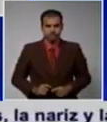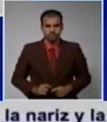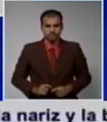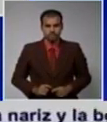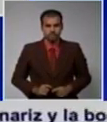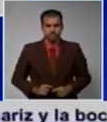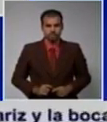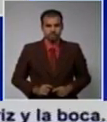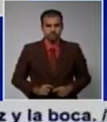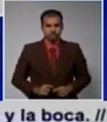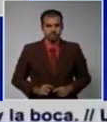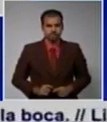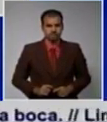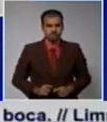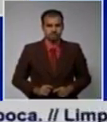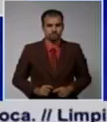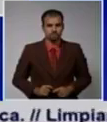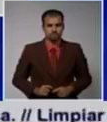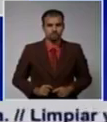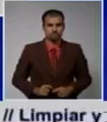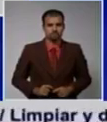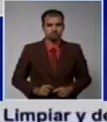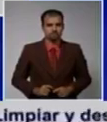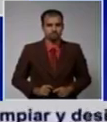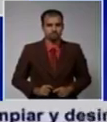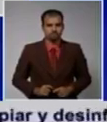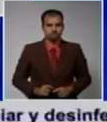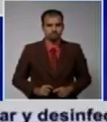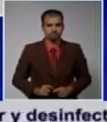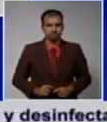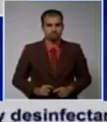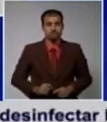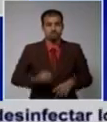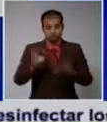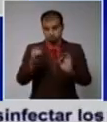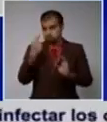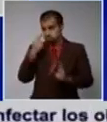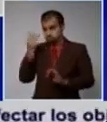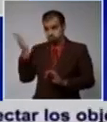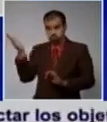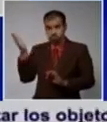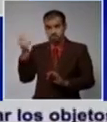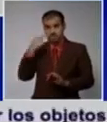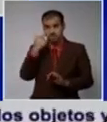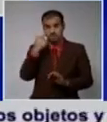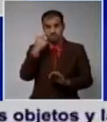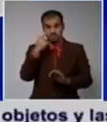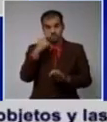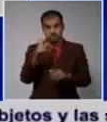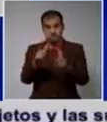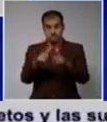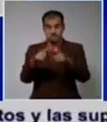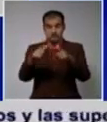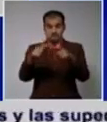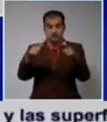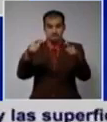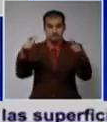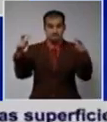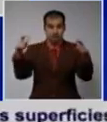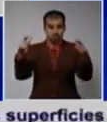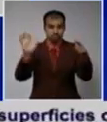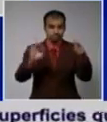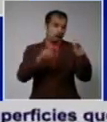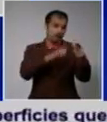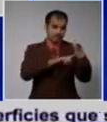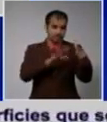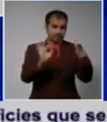en ese gráfico, pues un incremento en el día de ayer por encima